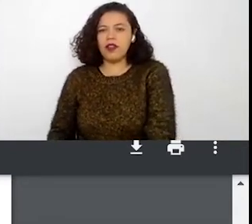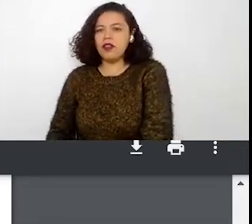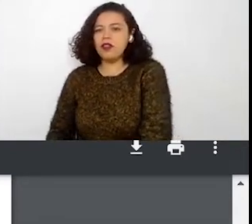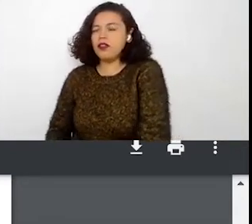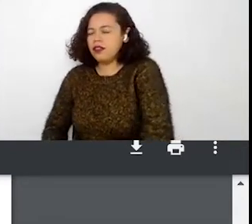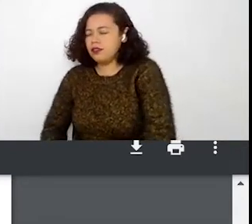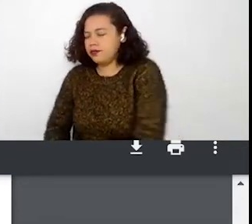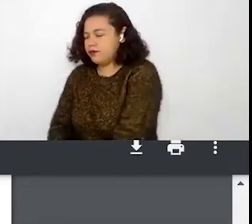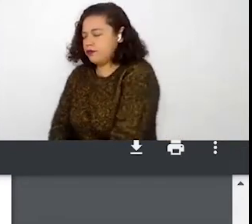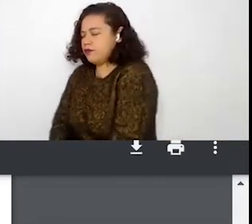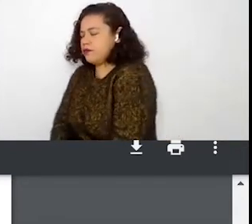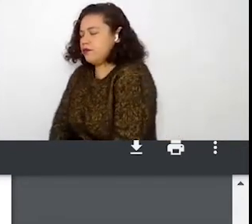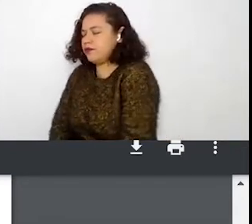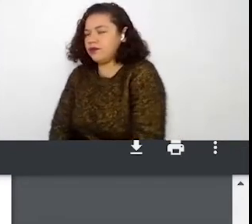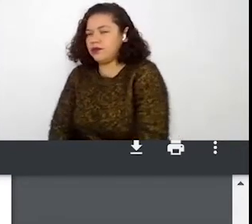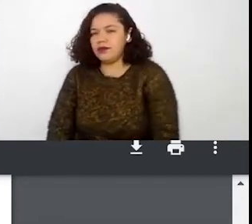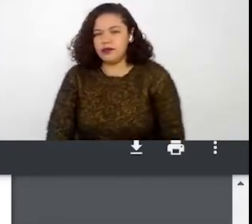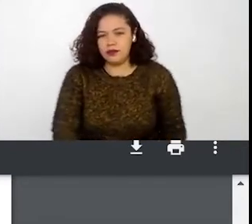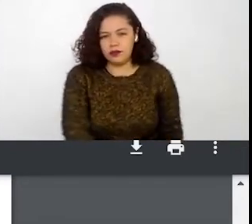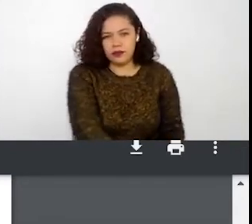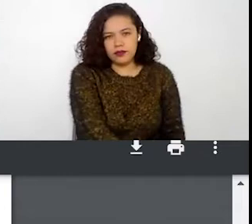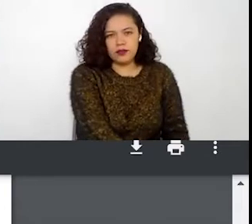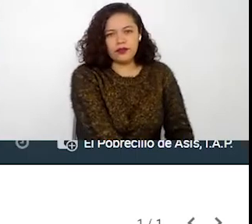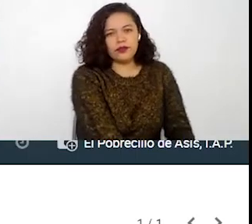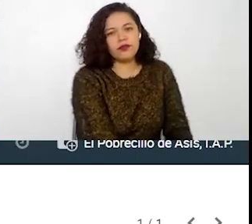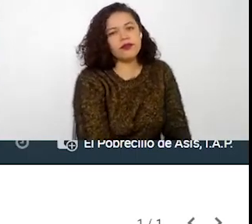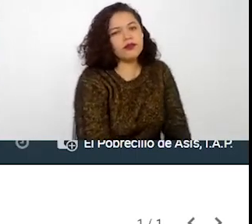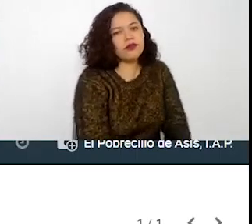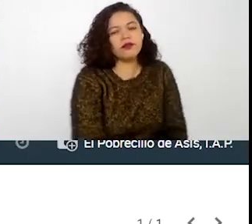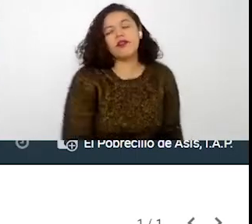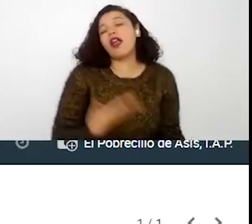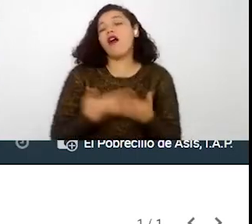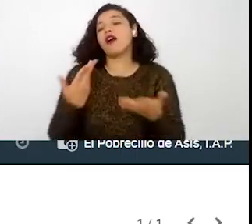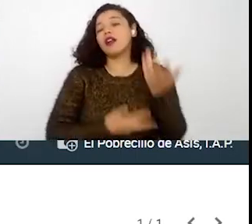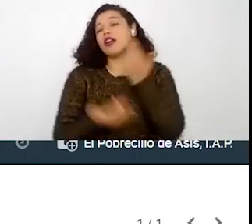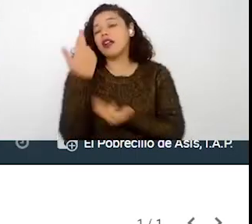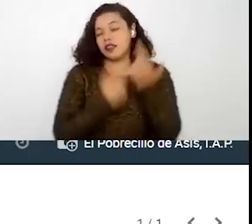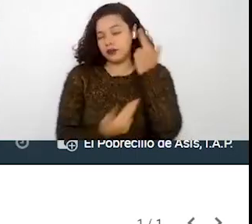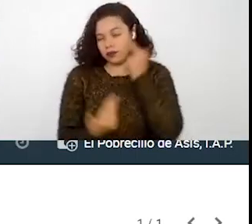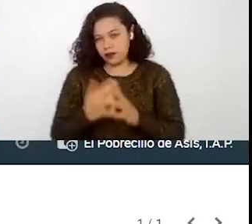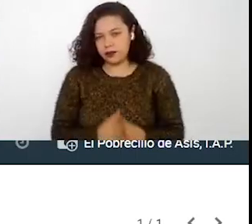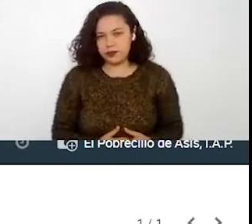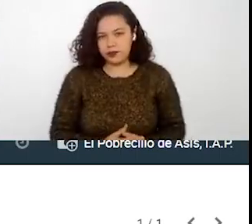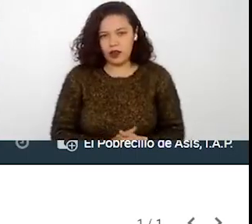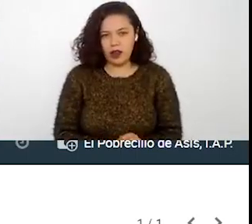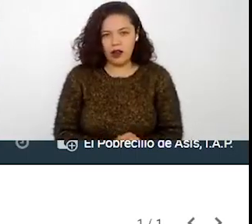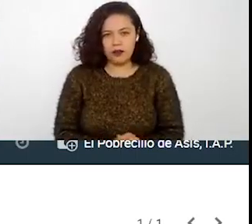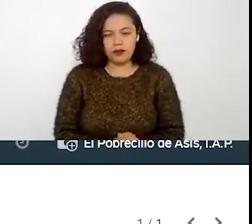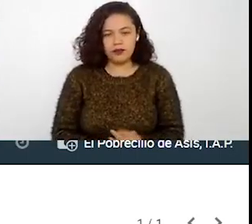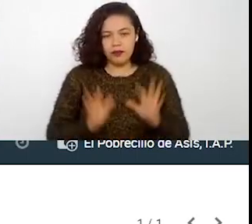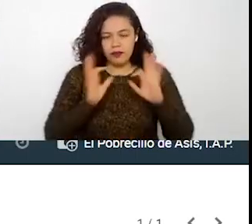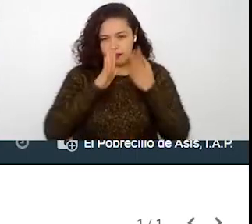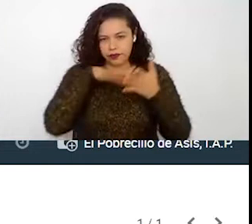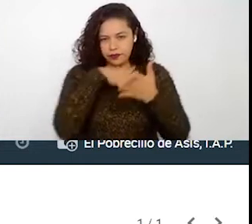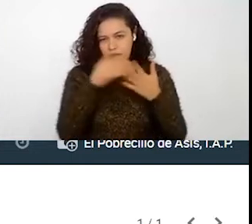Ahora nos regresamos y los formatos de solicitud que